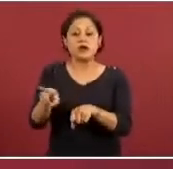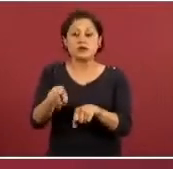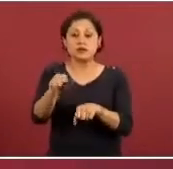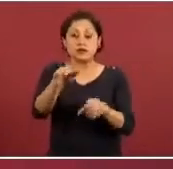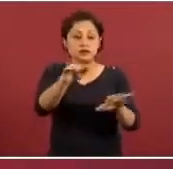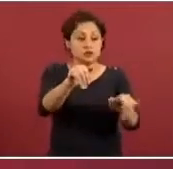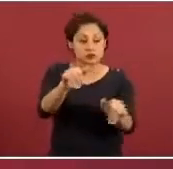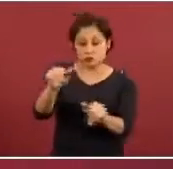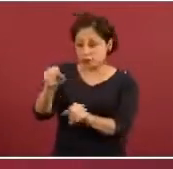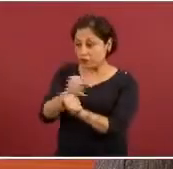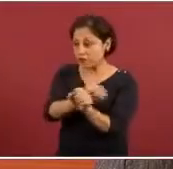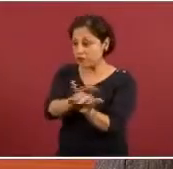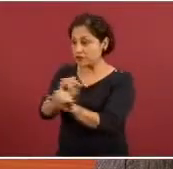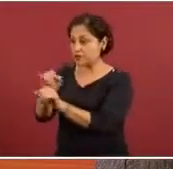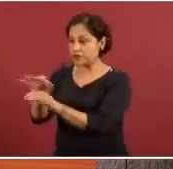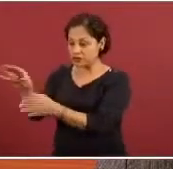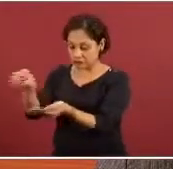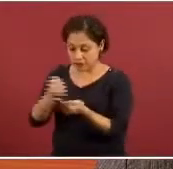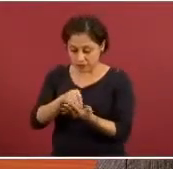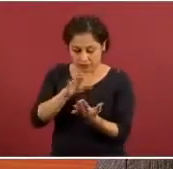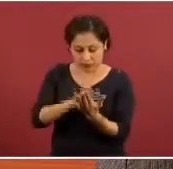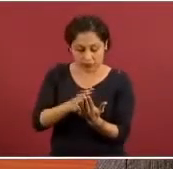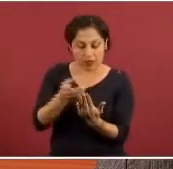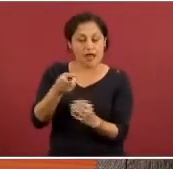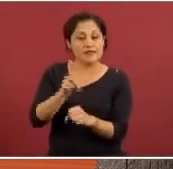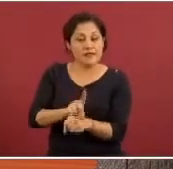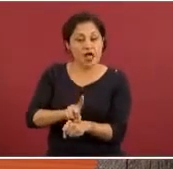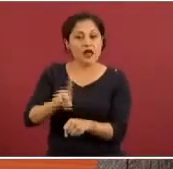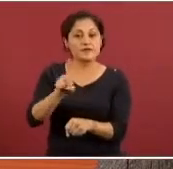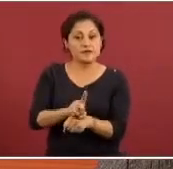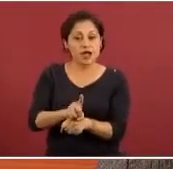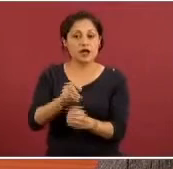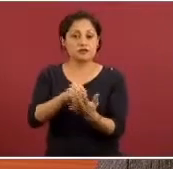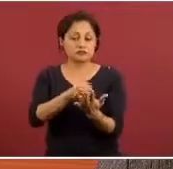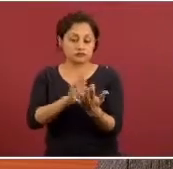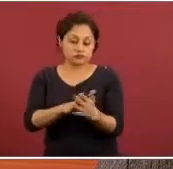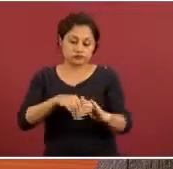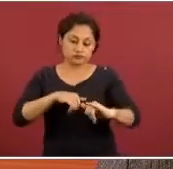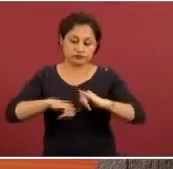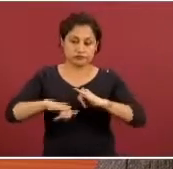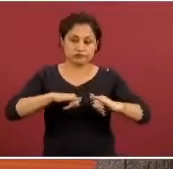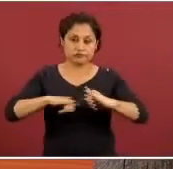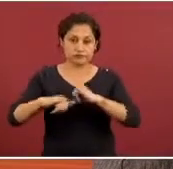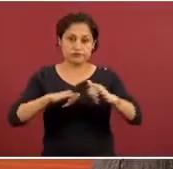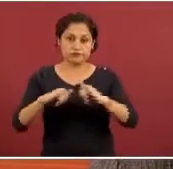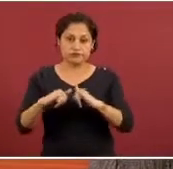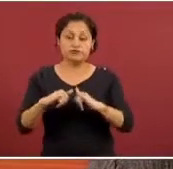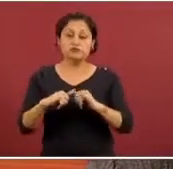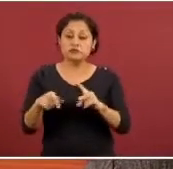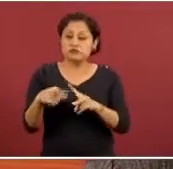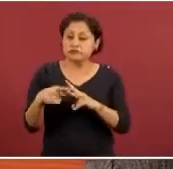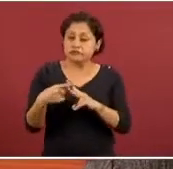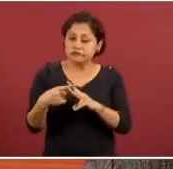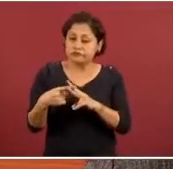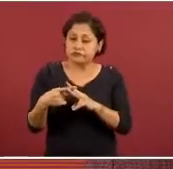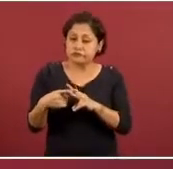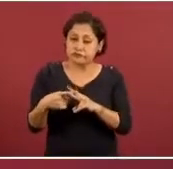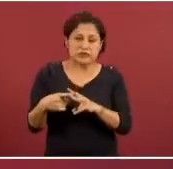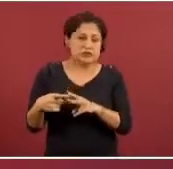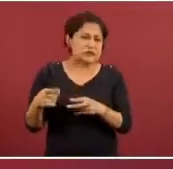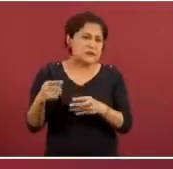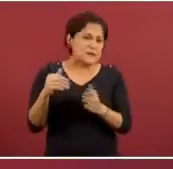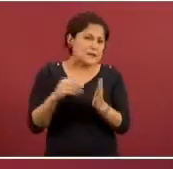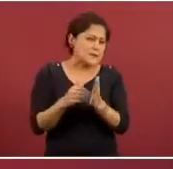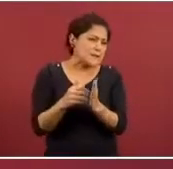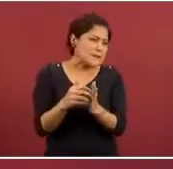particular del panorama nacional todos los días y que manejan cortes con cientos de datos en este momento y con